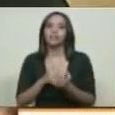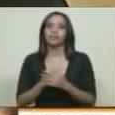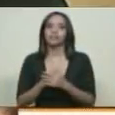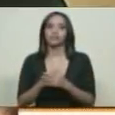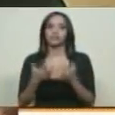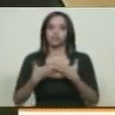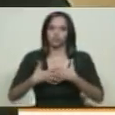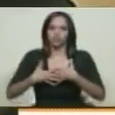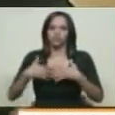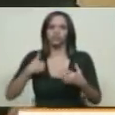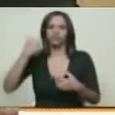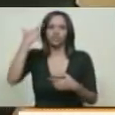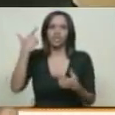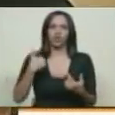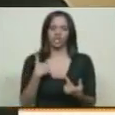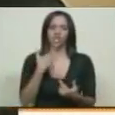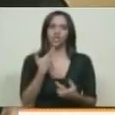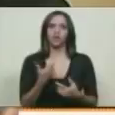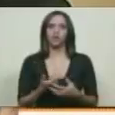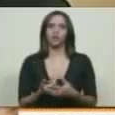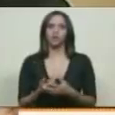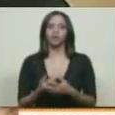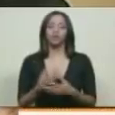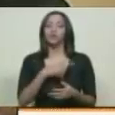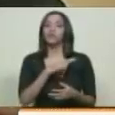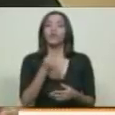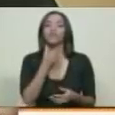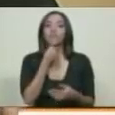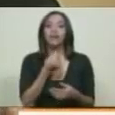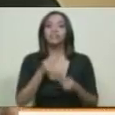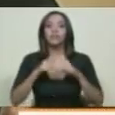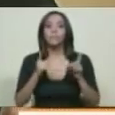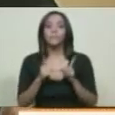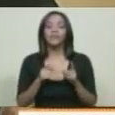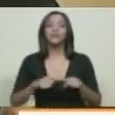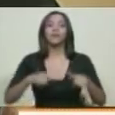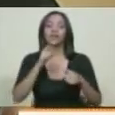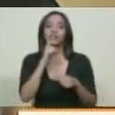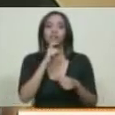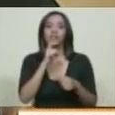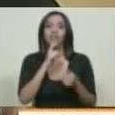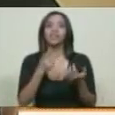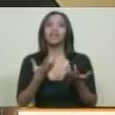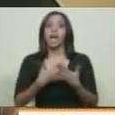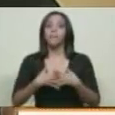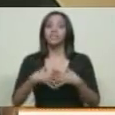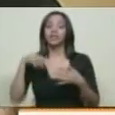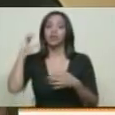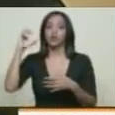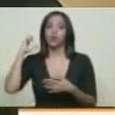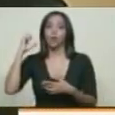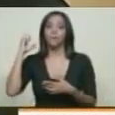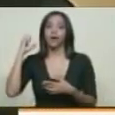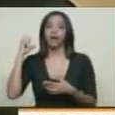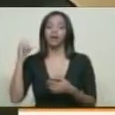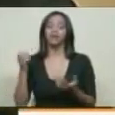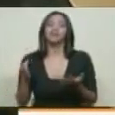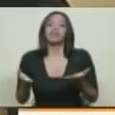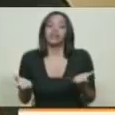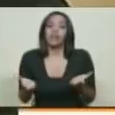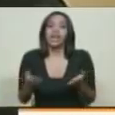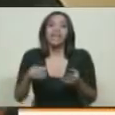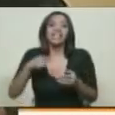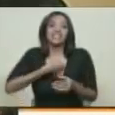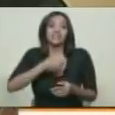lo que digo. Ya sé que no es fácil, pero bastante más difícil es empresario en Europa, ¿eh? De los cuales en